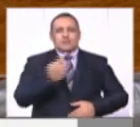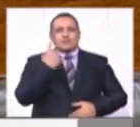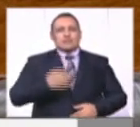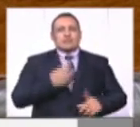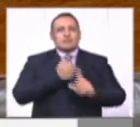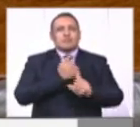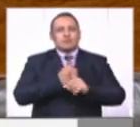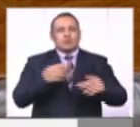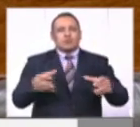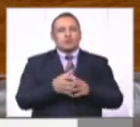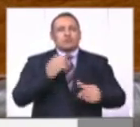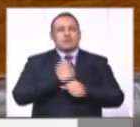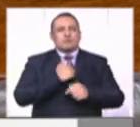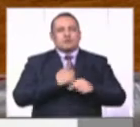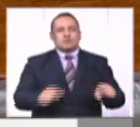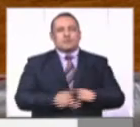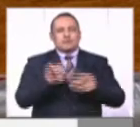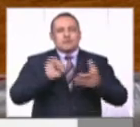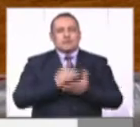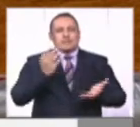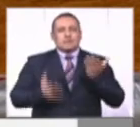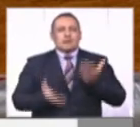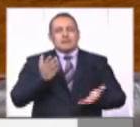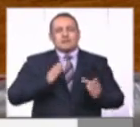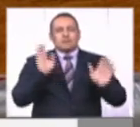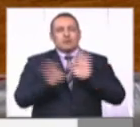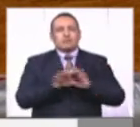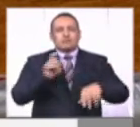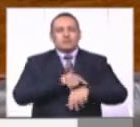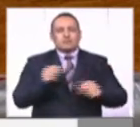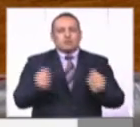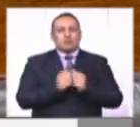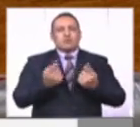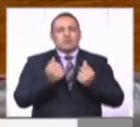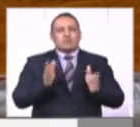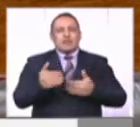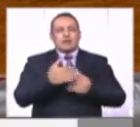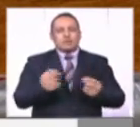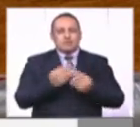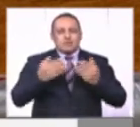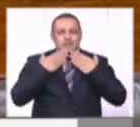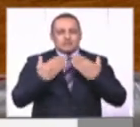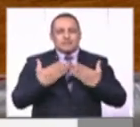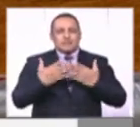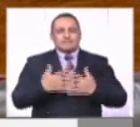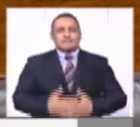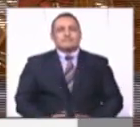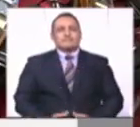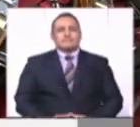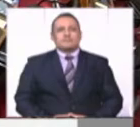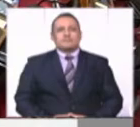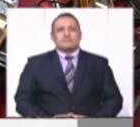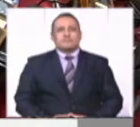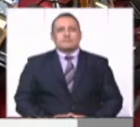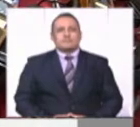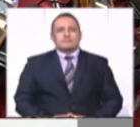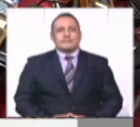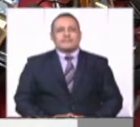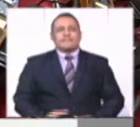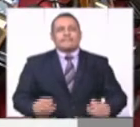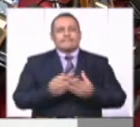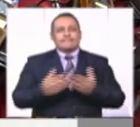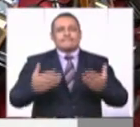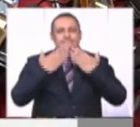esta misma institución y que es el desbalance parece temporal de una caja chica Muchas gracias señor presidente Muchas